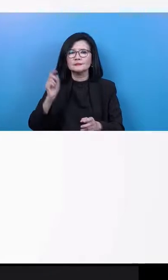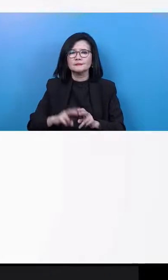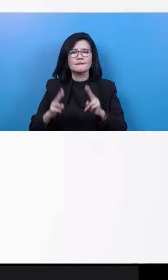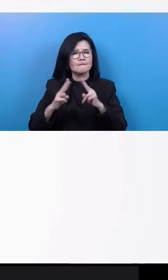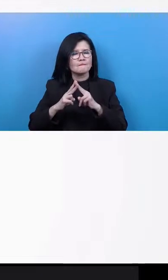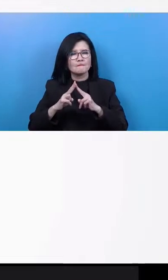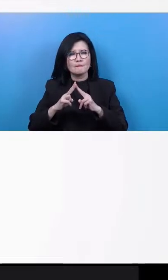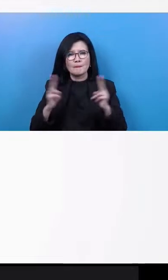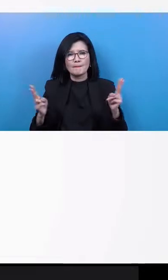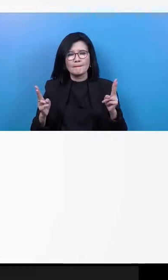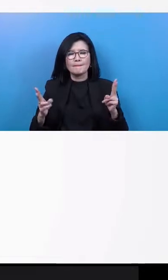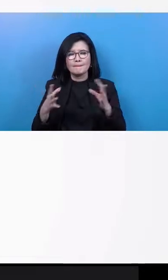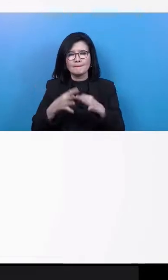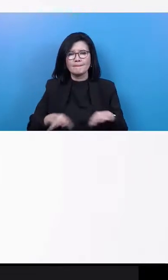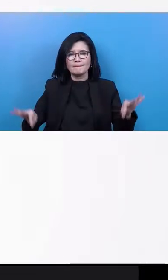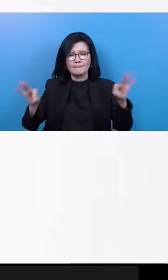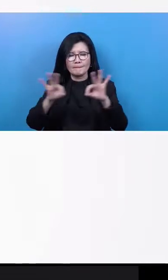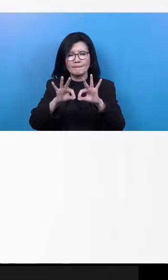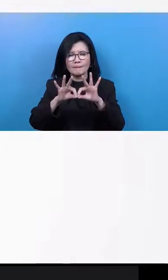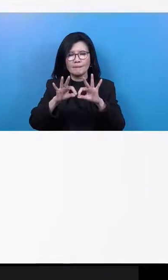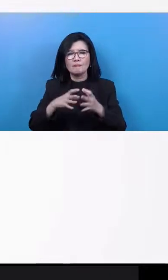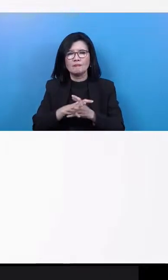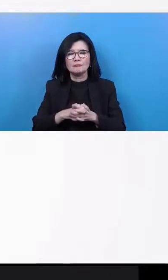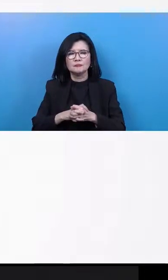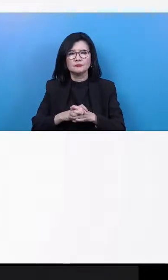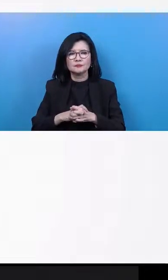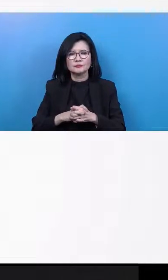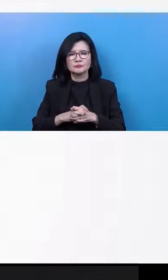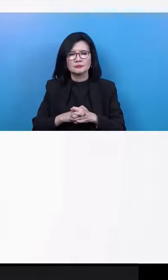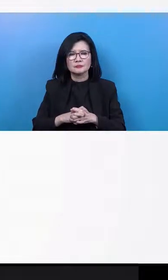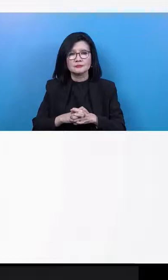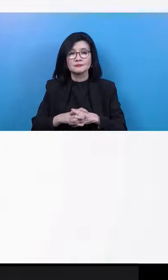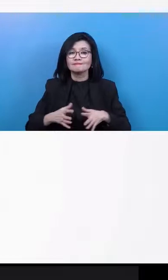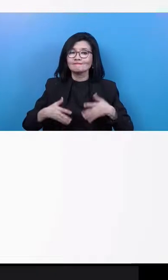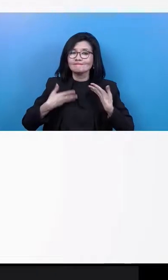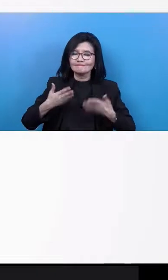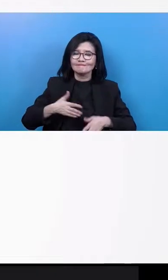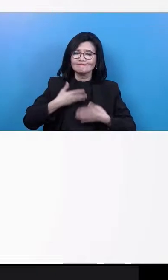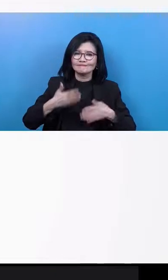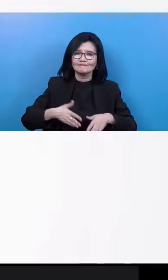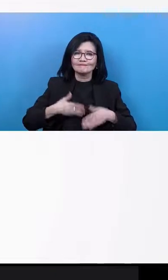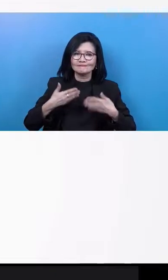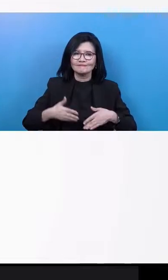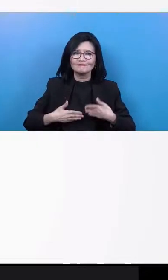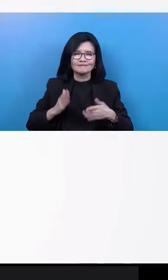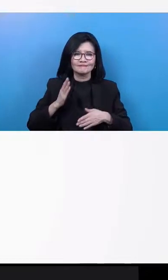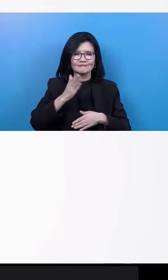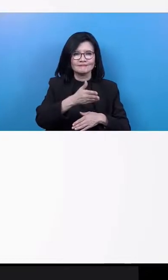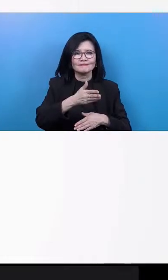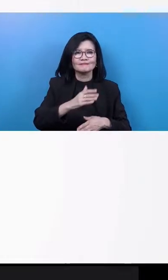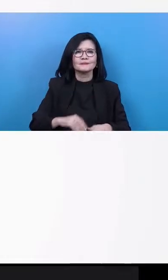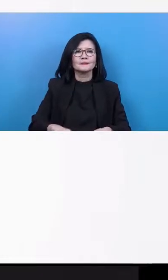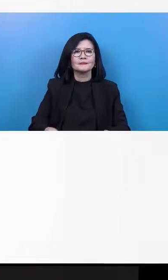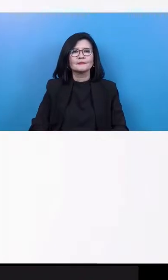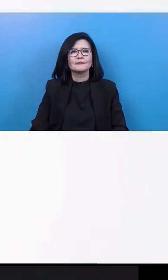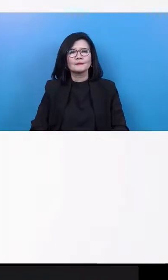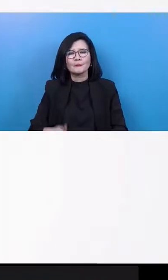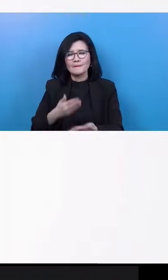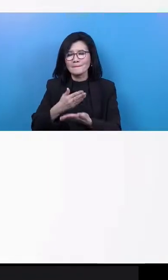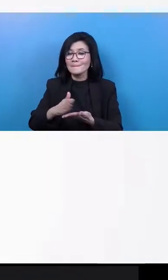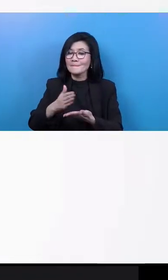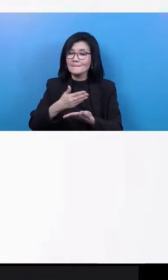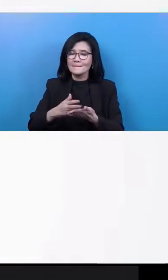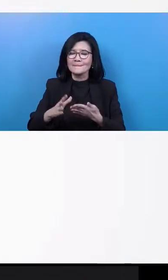podemos compartir experiencias y buenas prácticas y aprender entre nosotros. Muchísimas gracias por la oportunidad nuevamente.